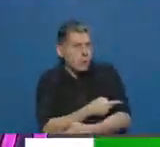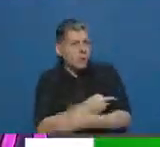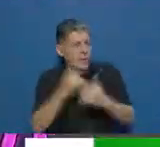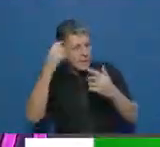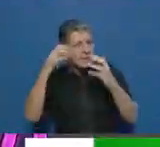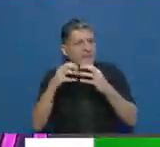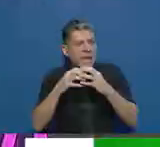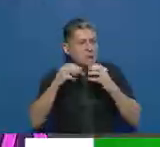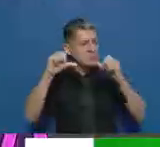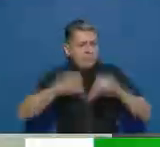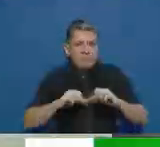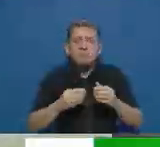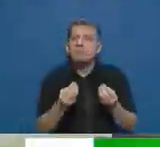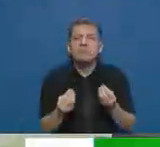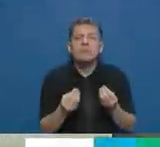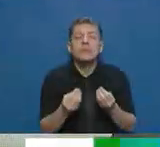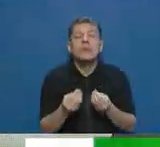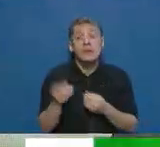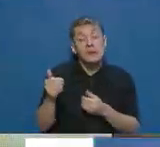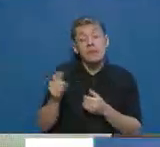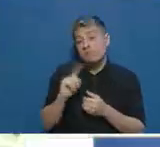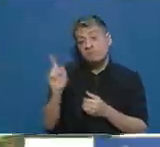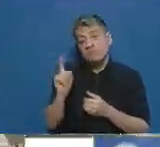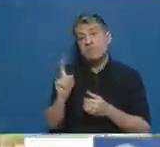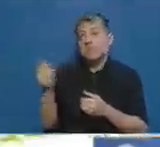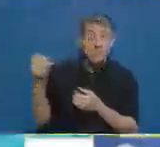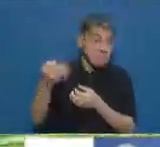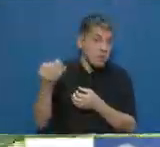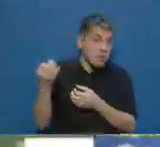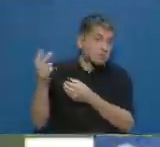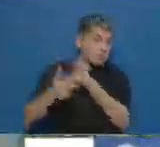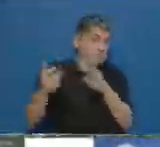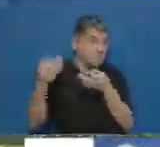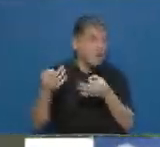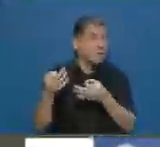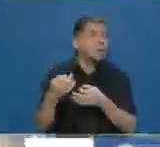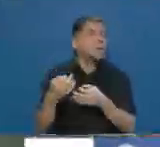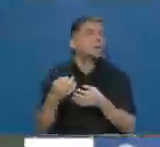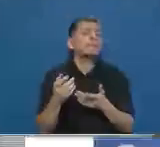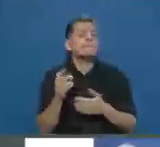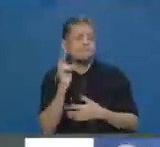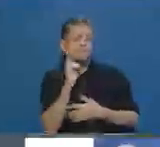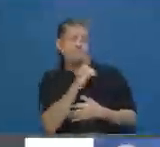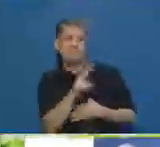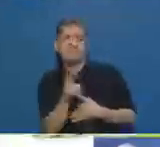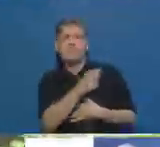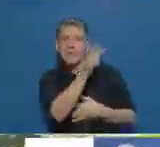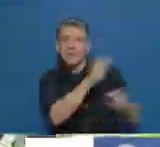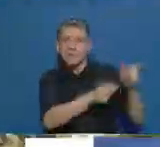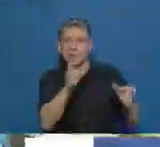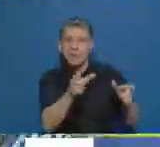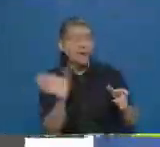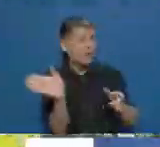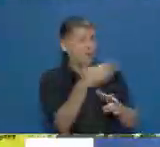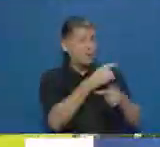cerebro? No. Es muy buena la acotación que estás haciendo, porque es muy común ver a las personas, todos andan